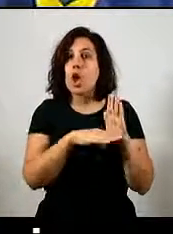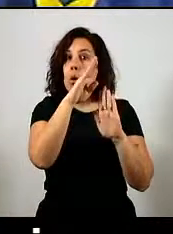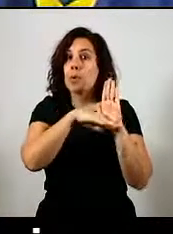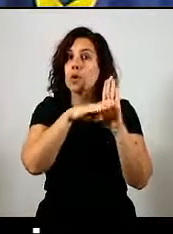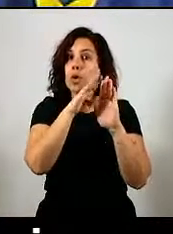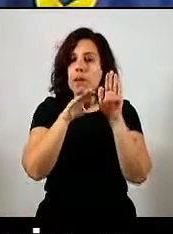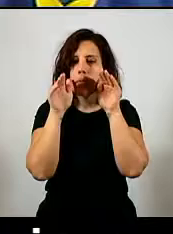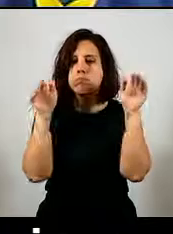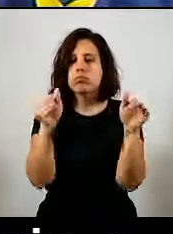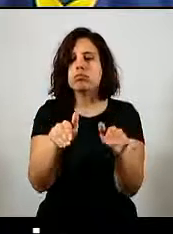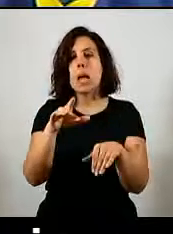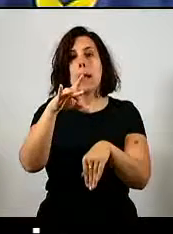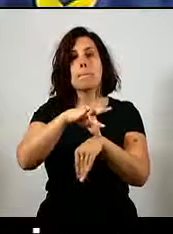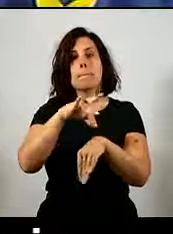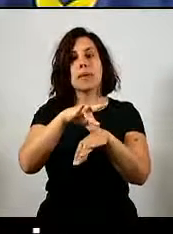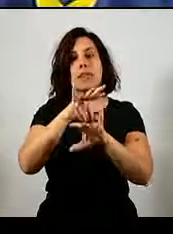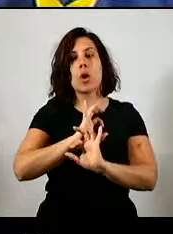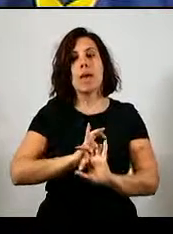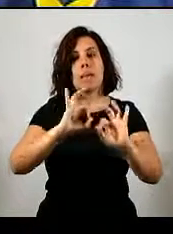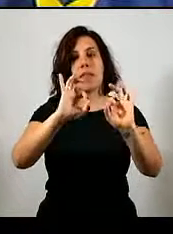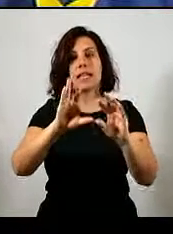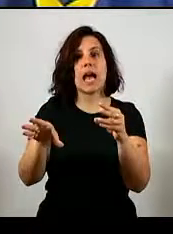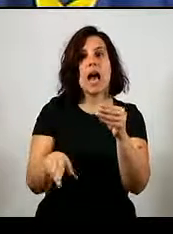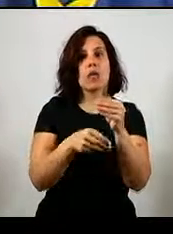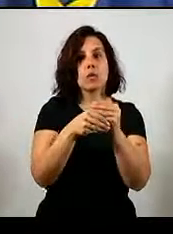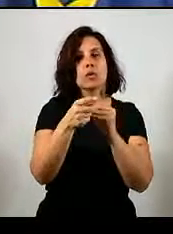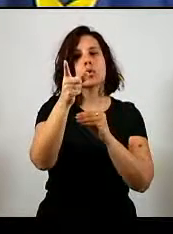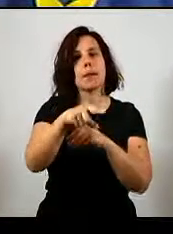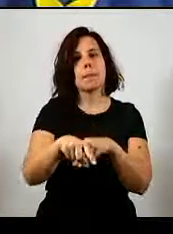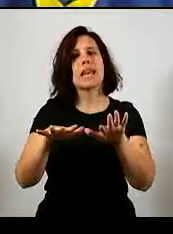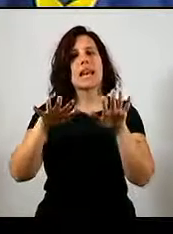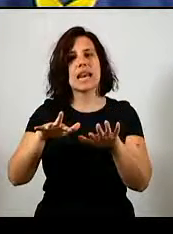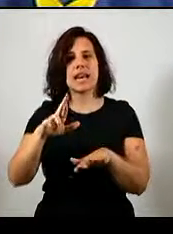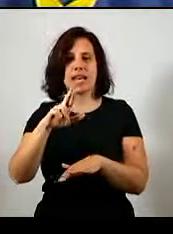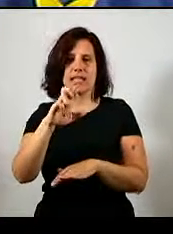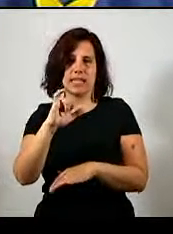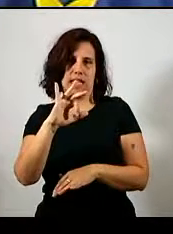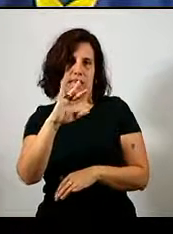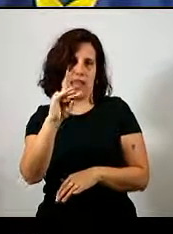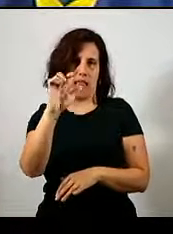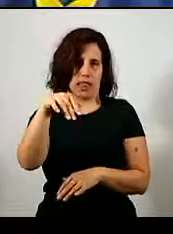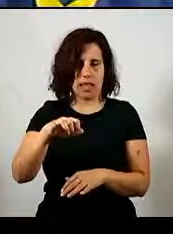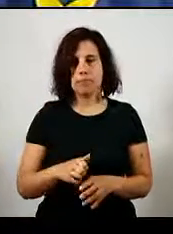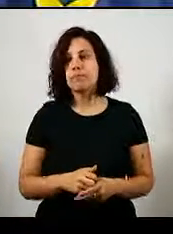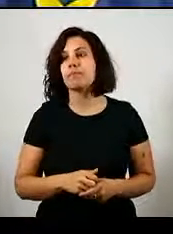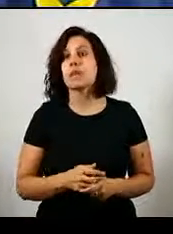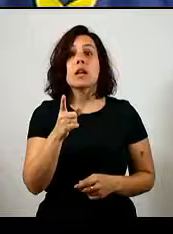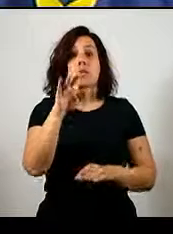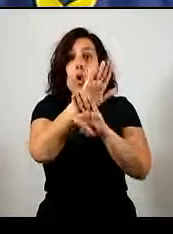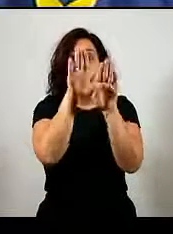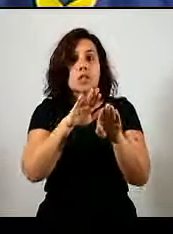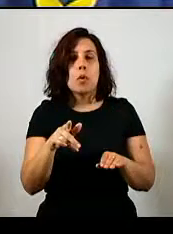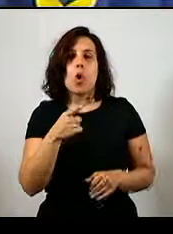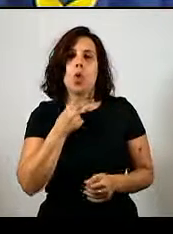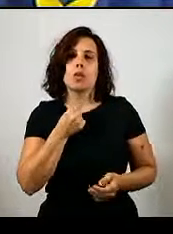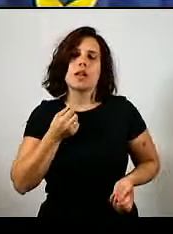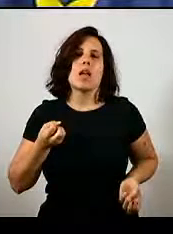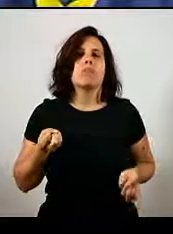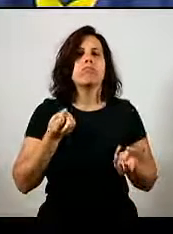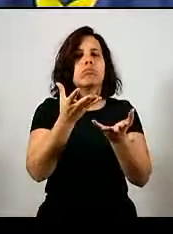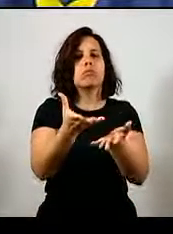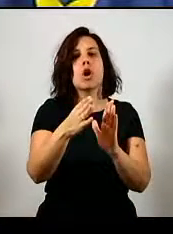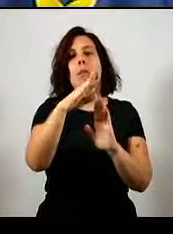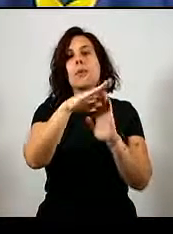a médicos especialistas adjuntos y residentes. Por último, me gustaría compartir con ustedes la